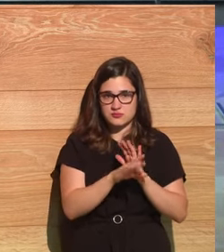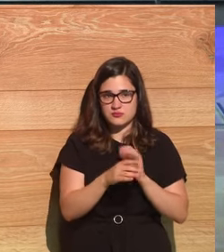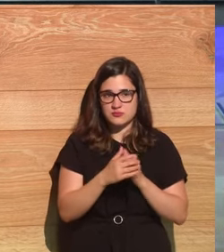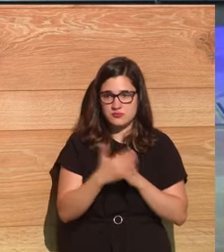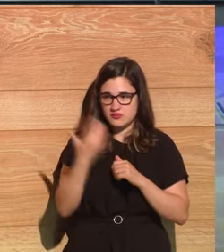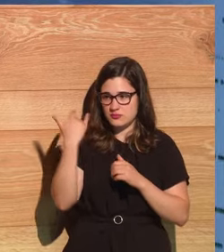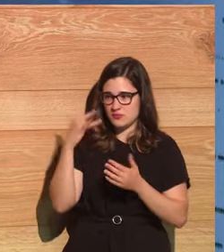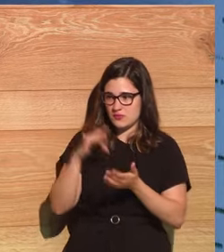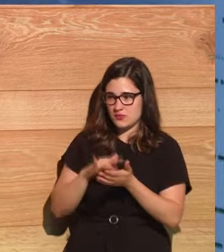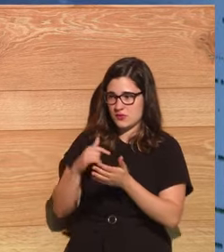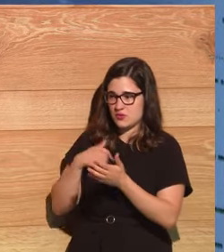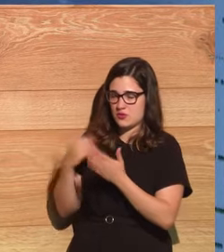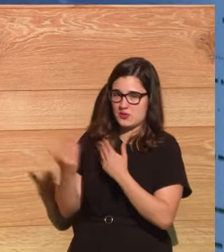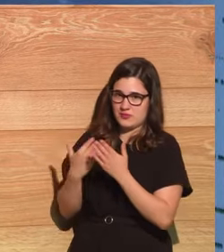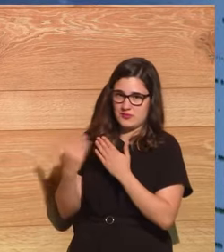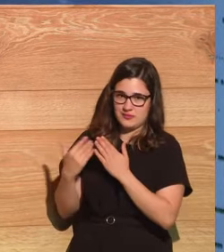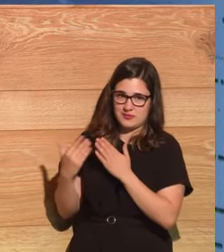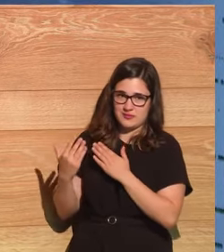hablaba el otro día, es